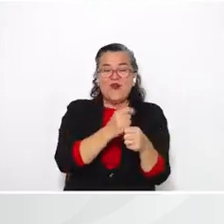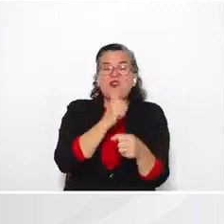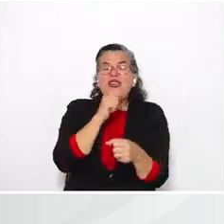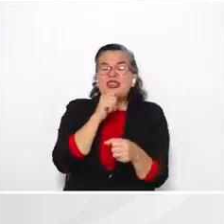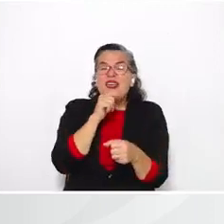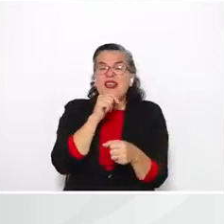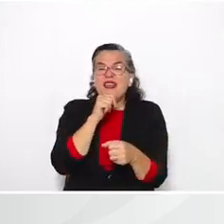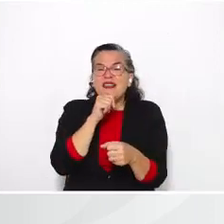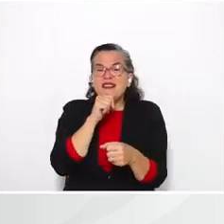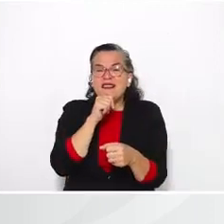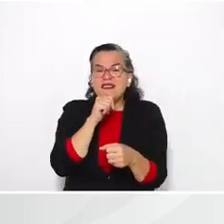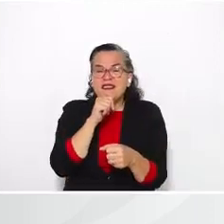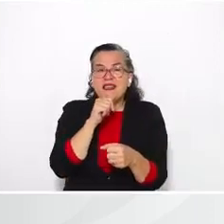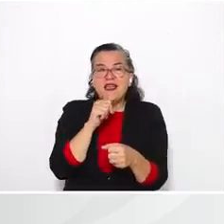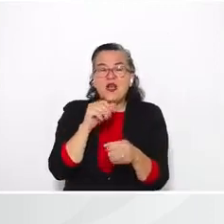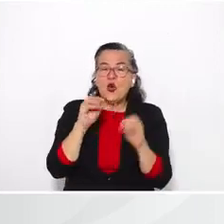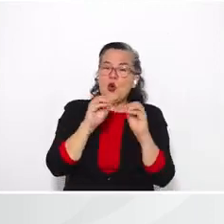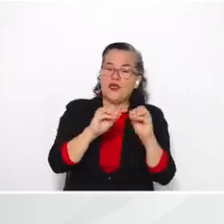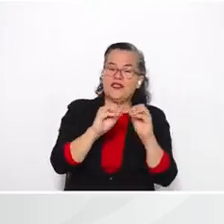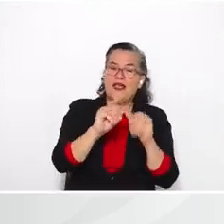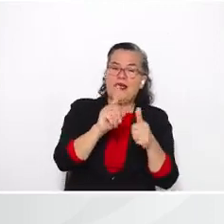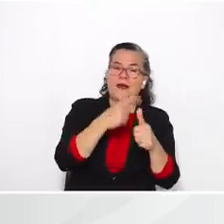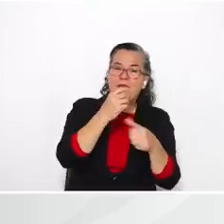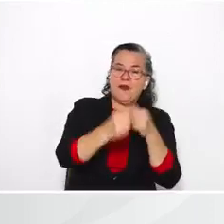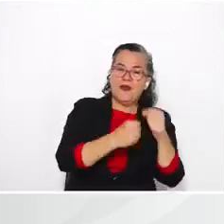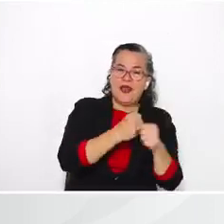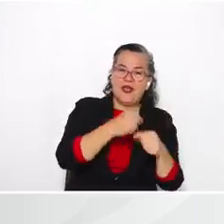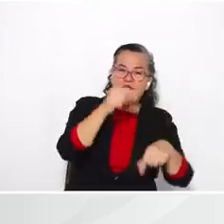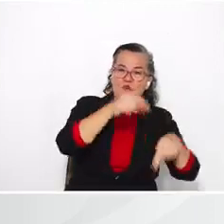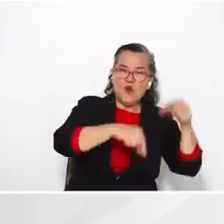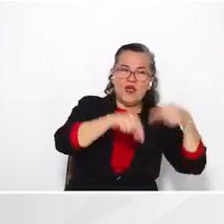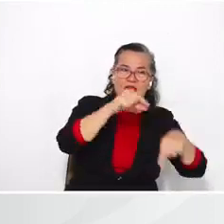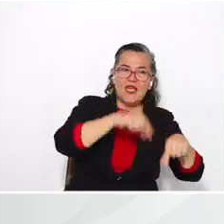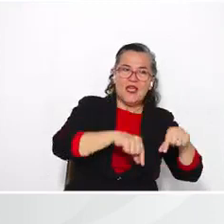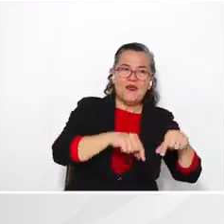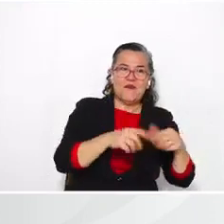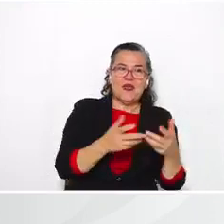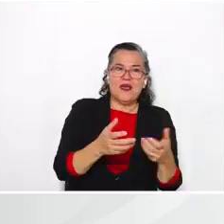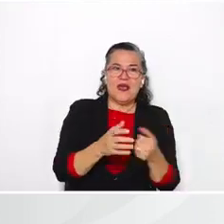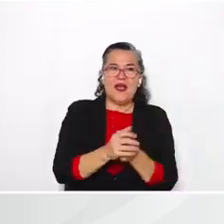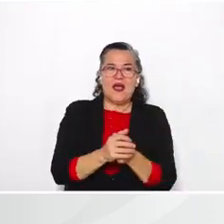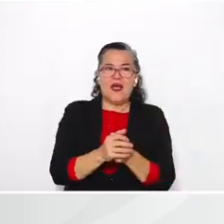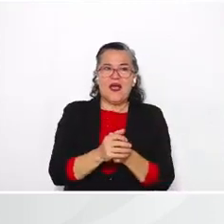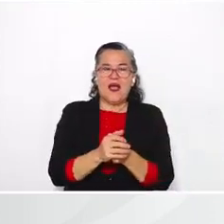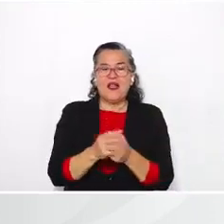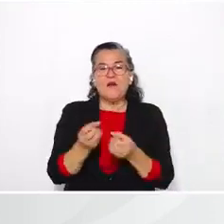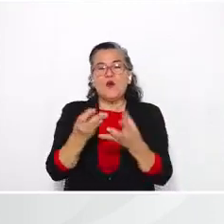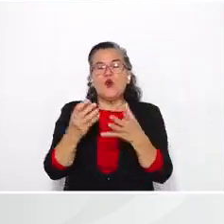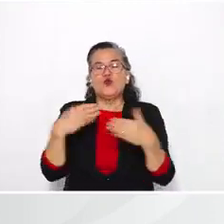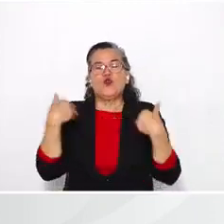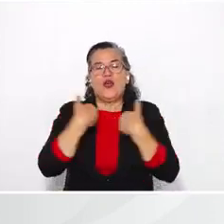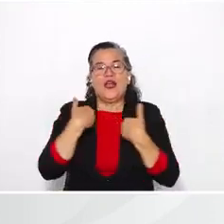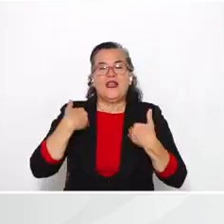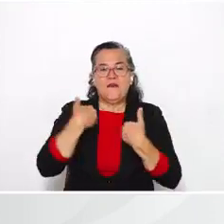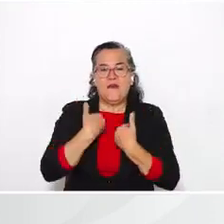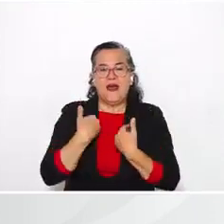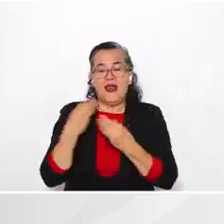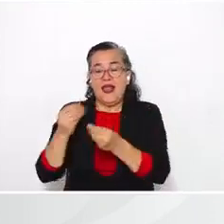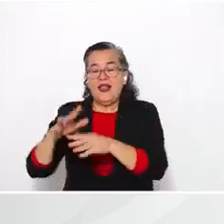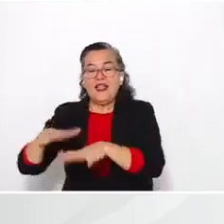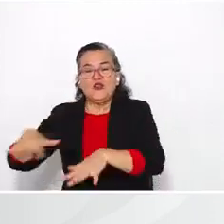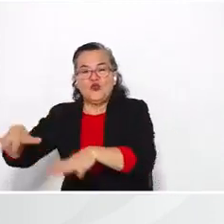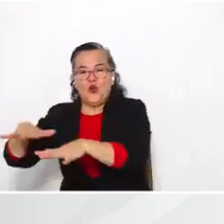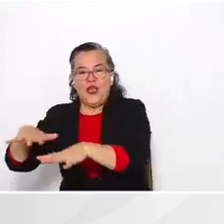enseñaban más que todo en primer año, pues estaba el de química, el de suelos, el de producción animal, y el de producción animal hablaba con el de suelos. Entonces,